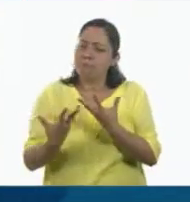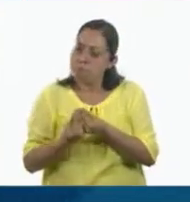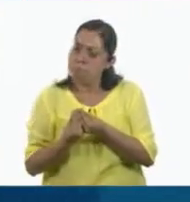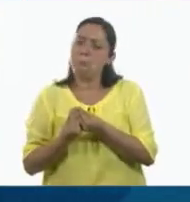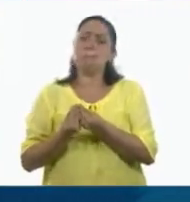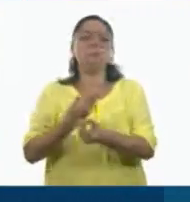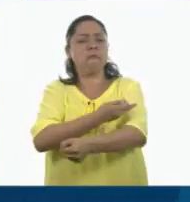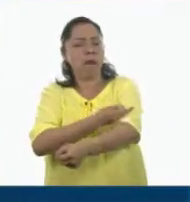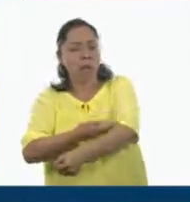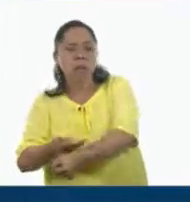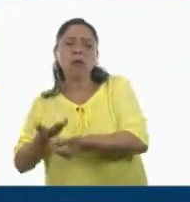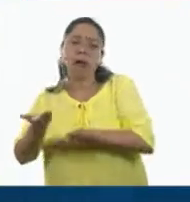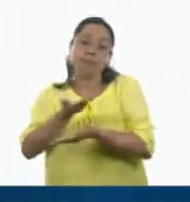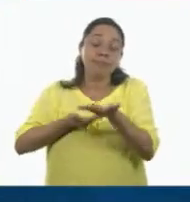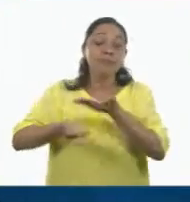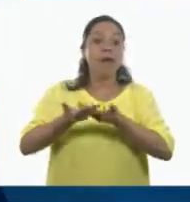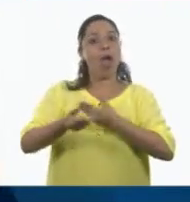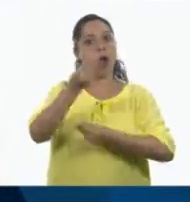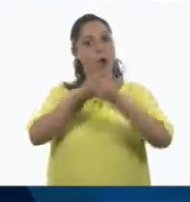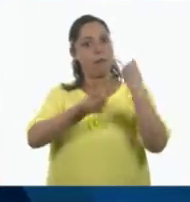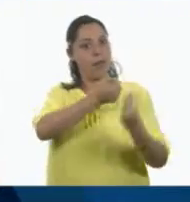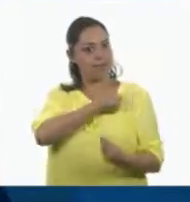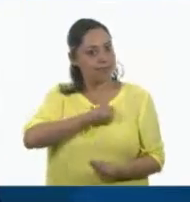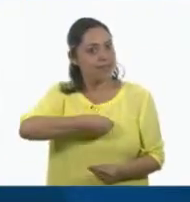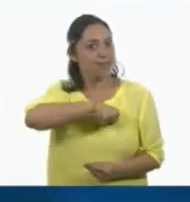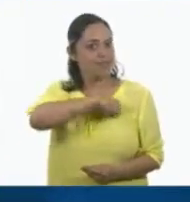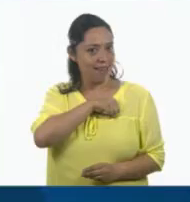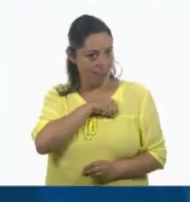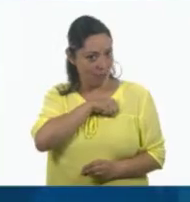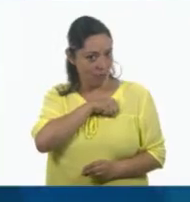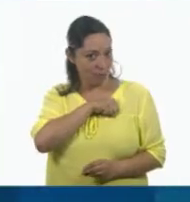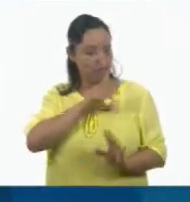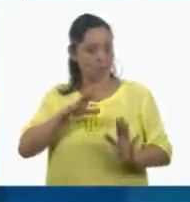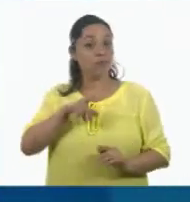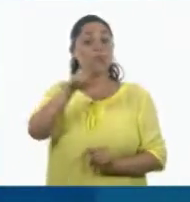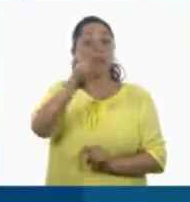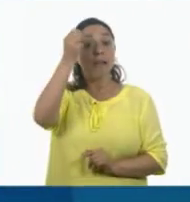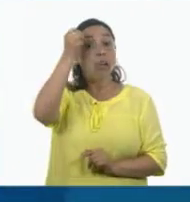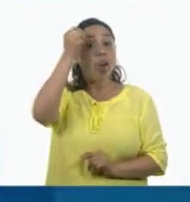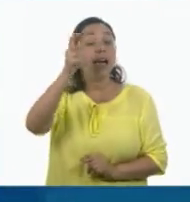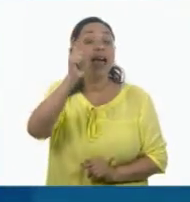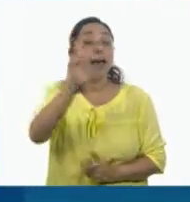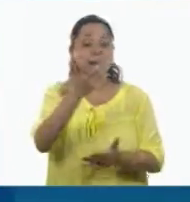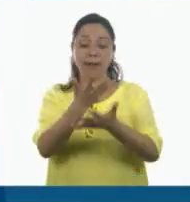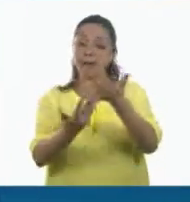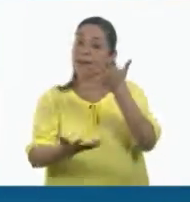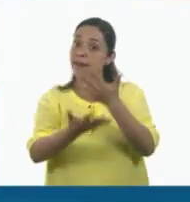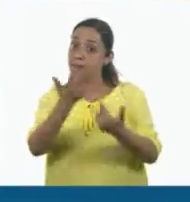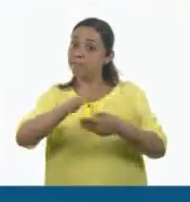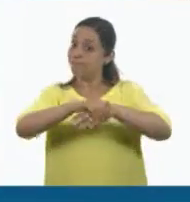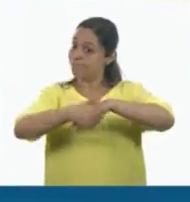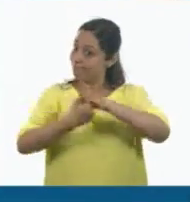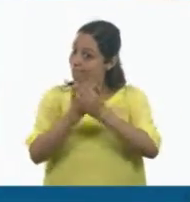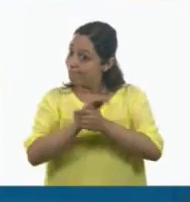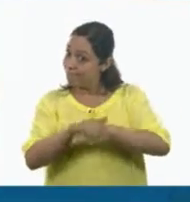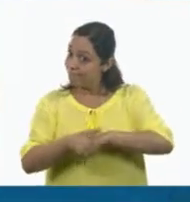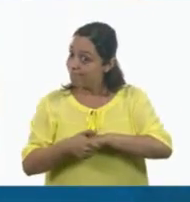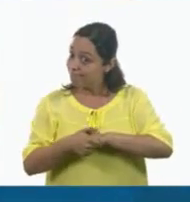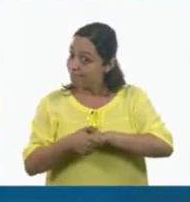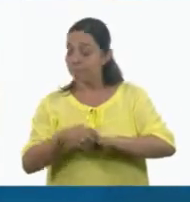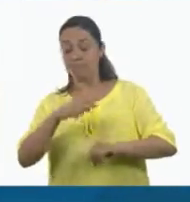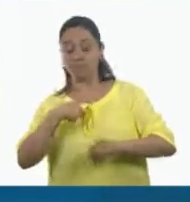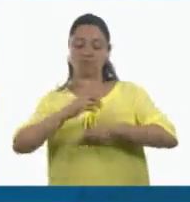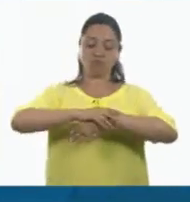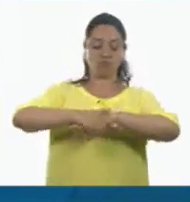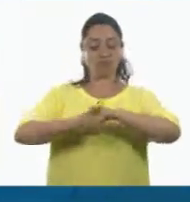familia y comer saludablemente. Así que no se olviden de lavarse las manos. Yo me